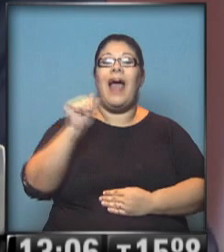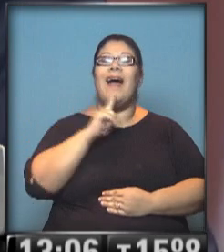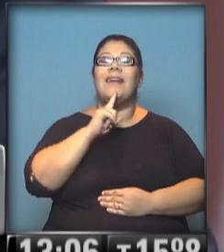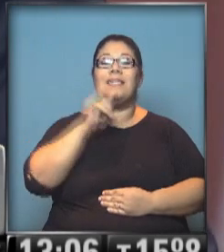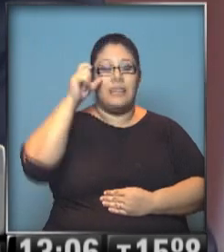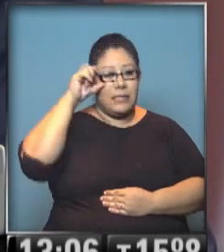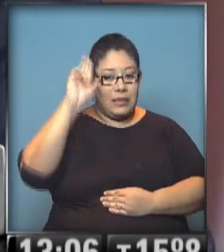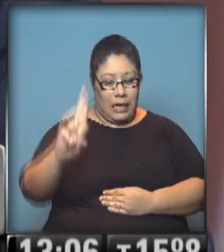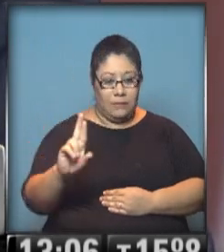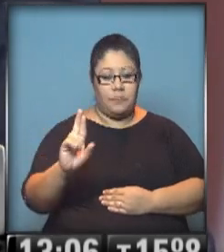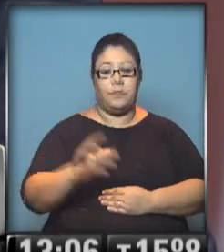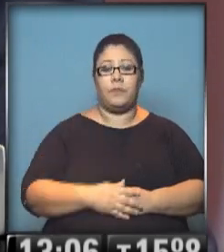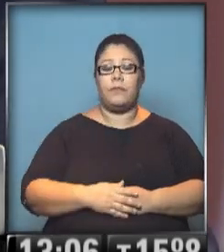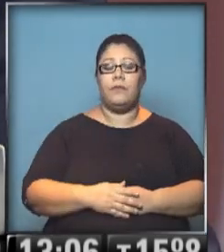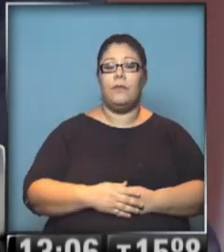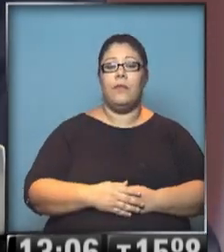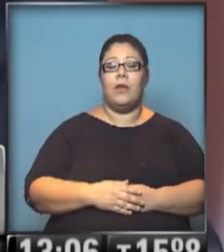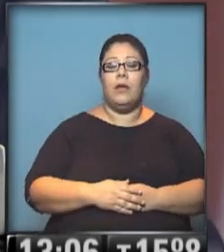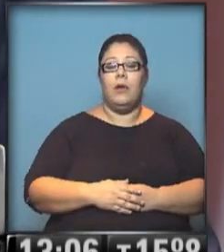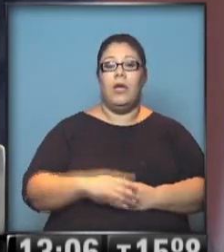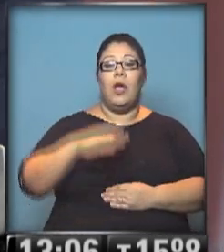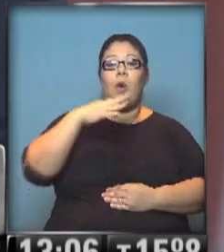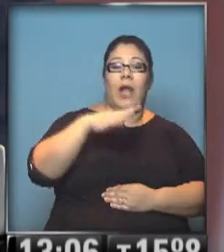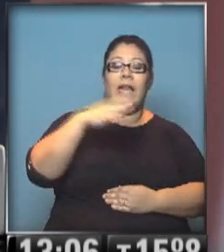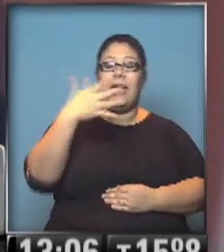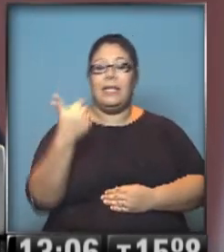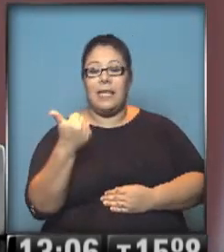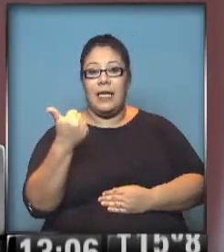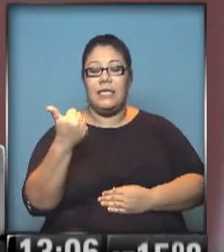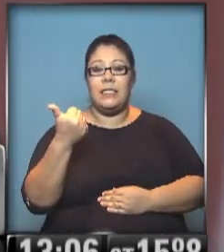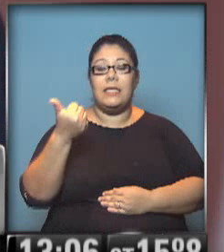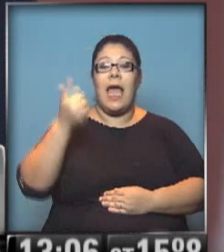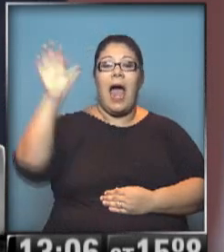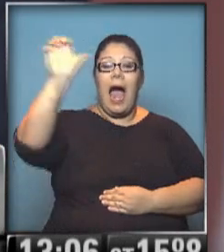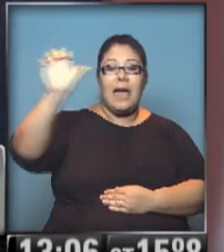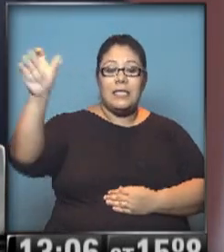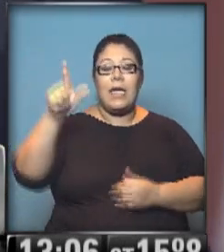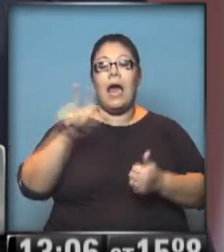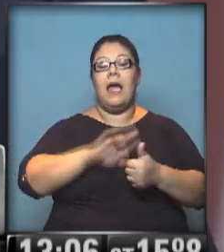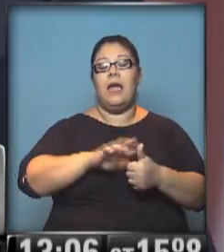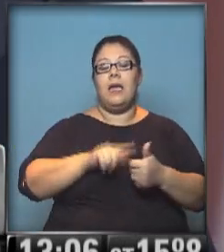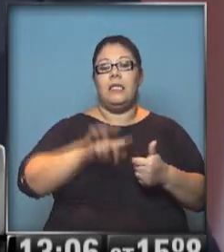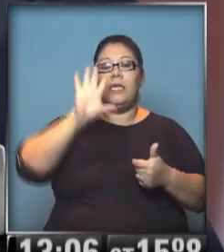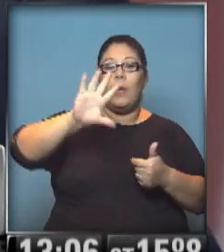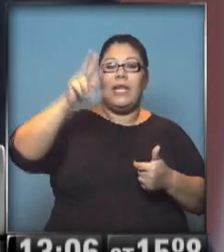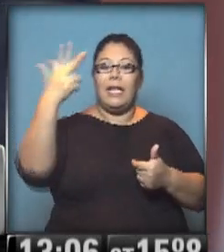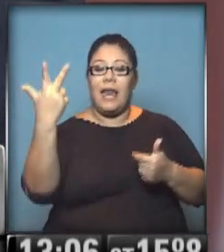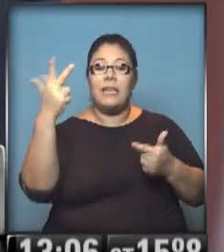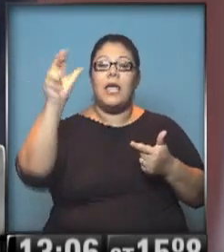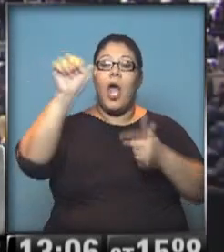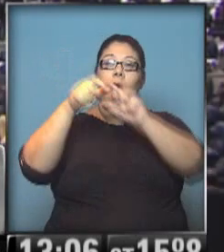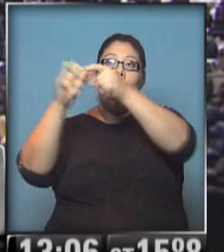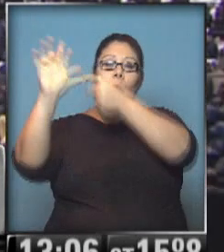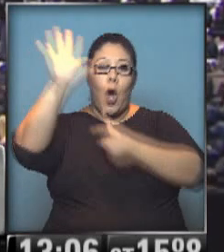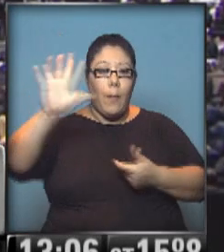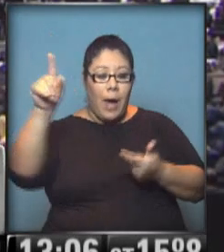Blatter. Pero te decía, completando el panorama, sí. 46 Asia, 54 votos de África, 53 de Europa. Recordamos la baja